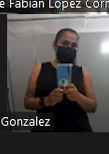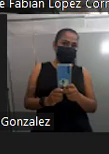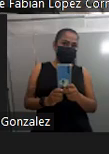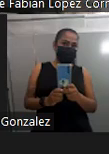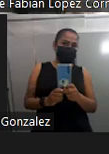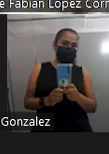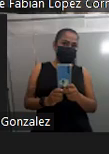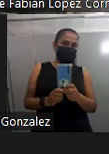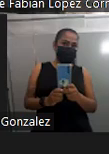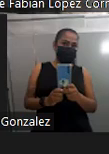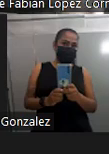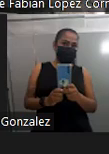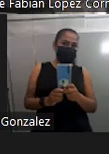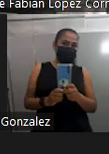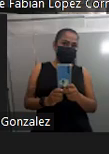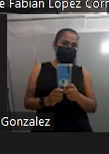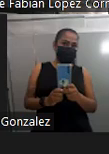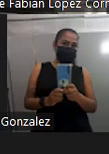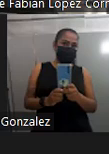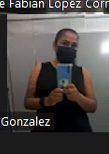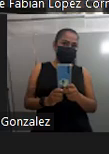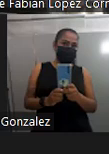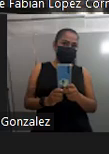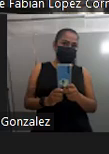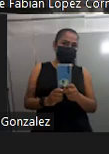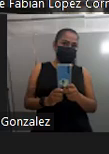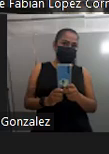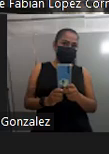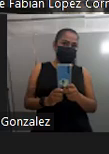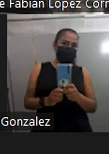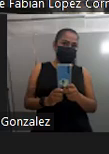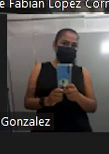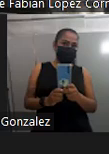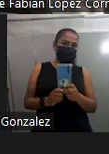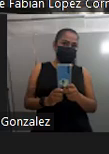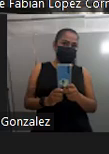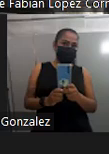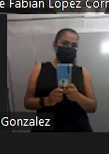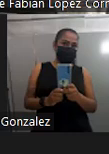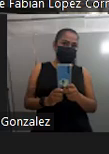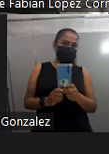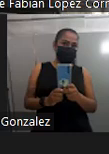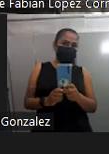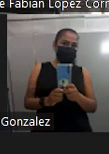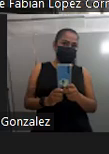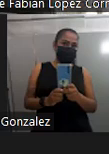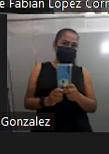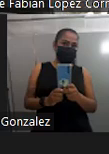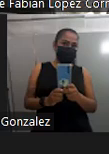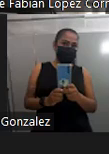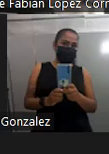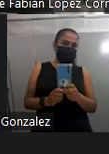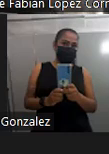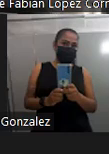y en algunos casos también se enfermo con actividades por ejemplo acá la parte del Mediterráneo